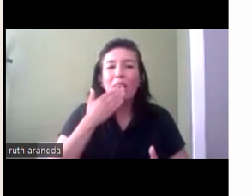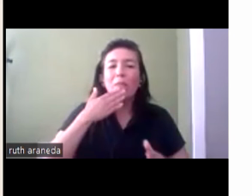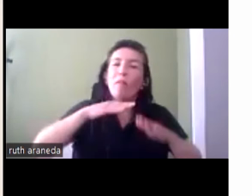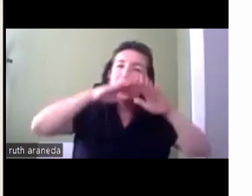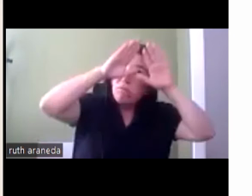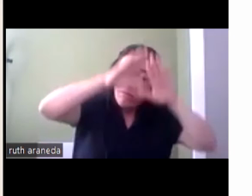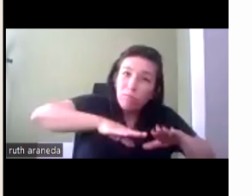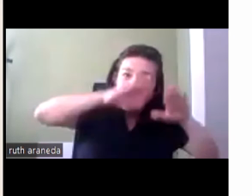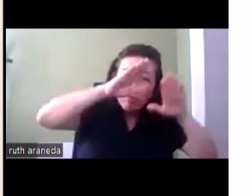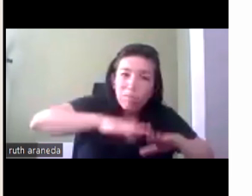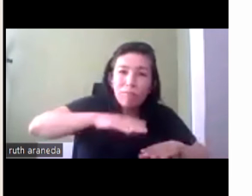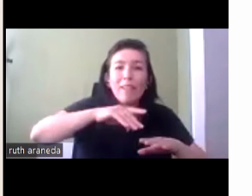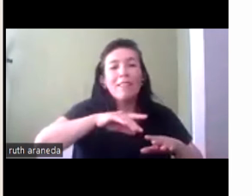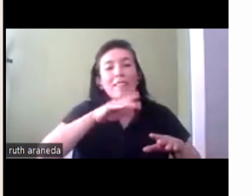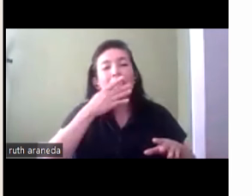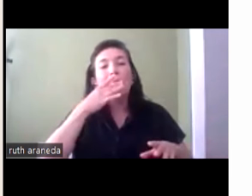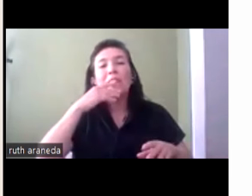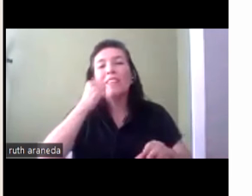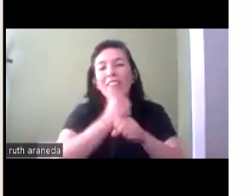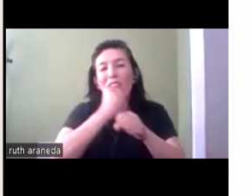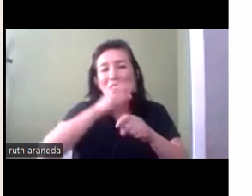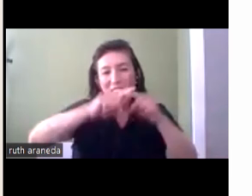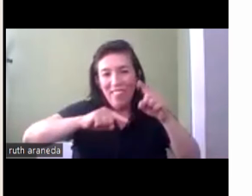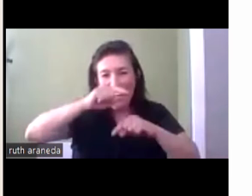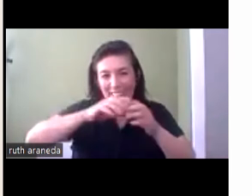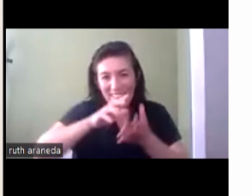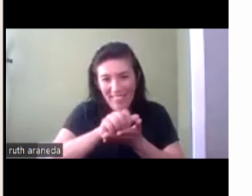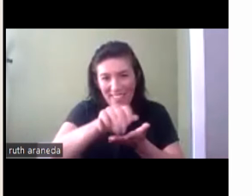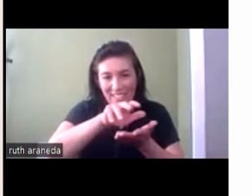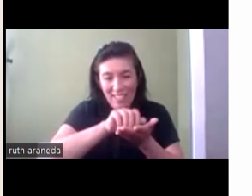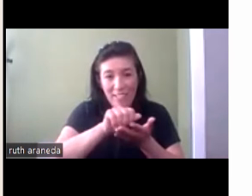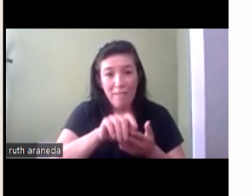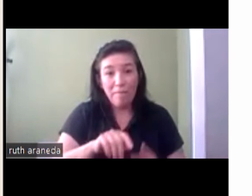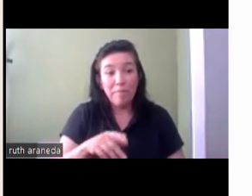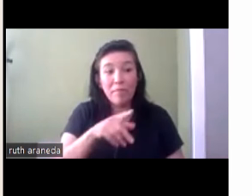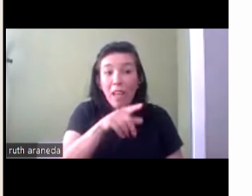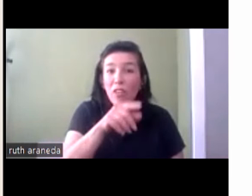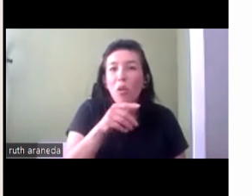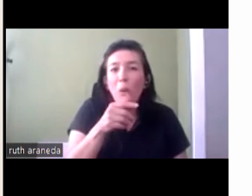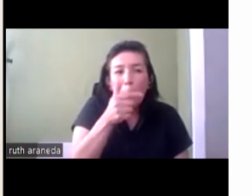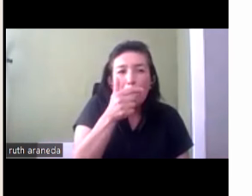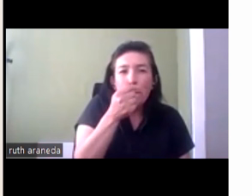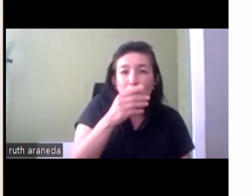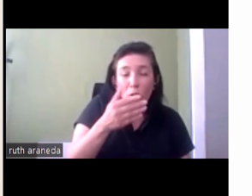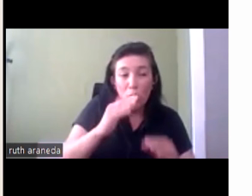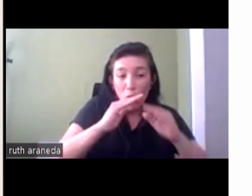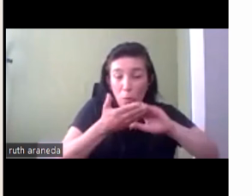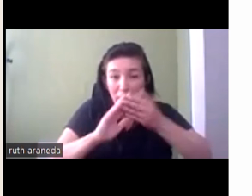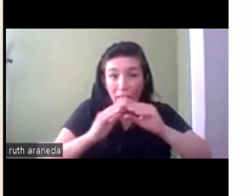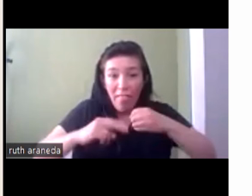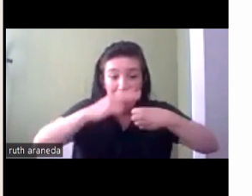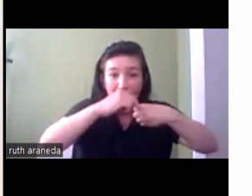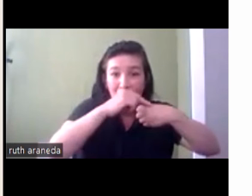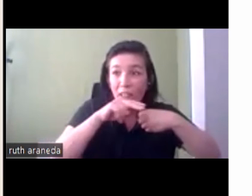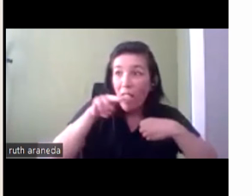altura, y así como también en su alfarería. Se ha planteado que existió una rápida asimilación cultural por parte de comunidades de Aguita hacia el